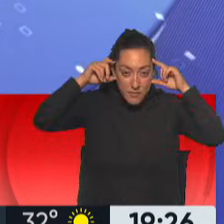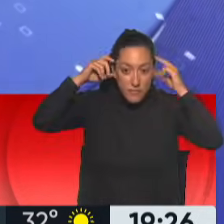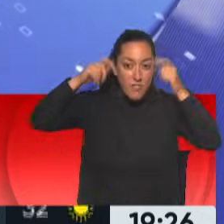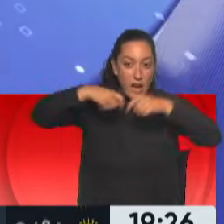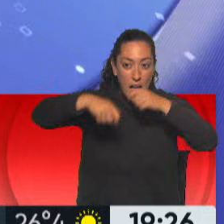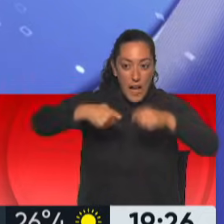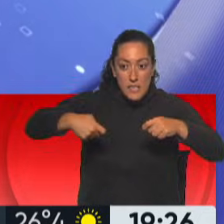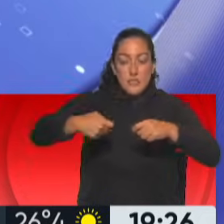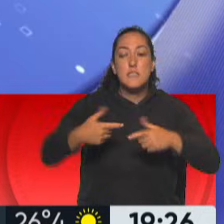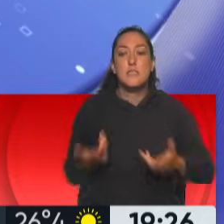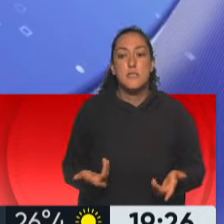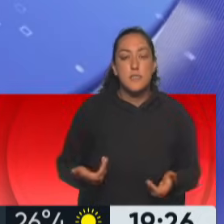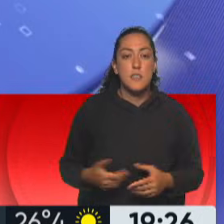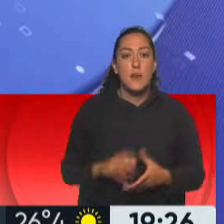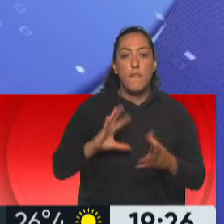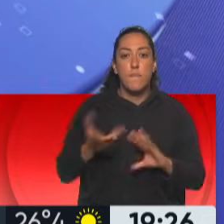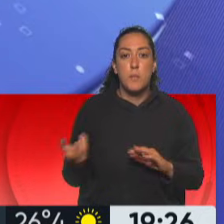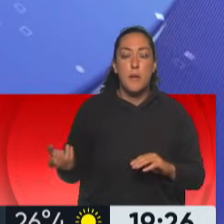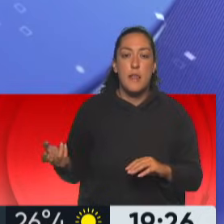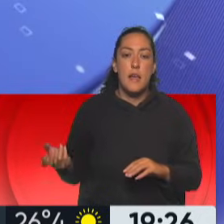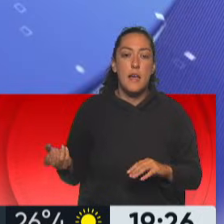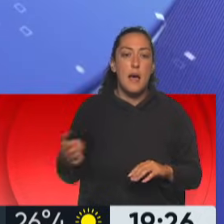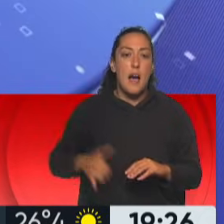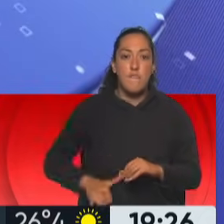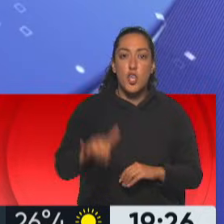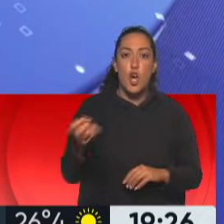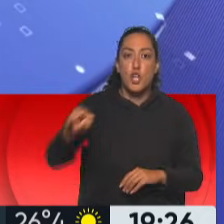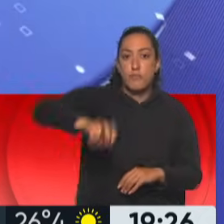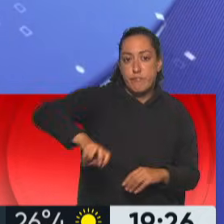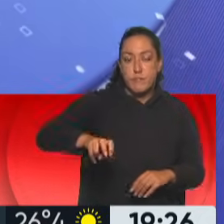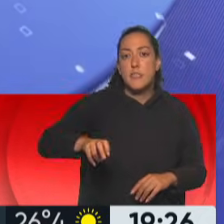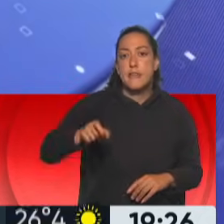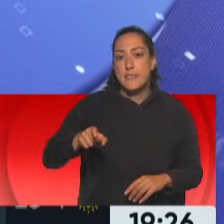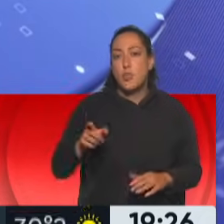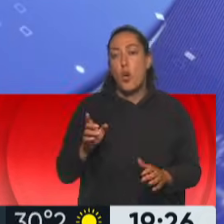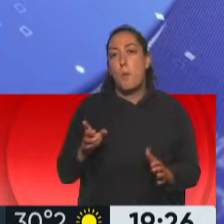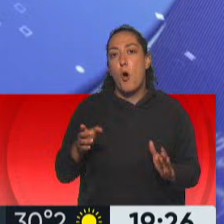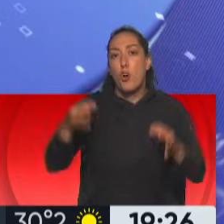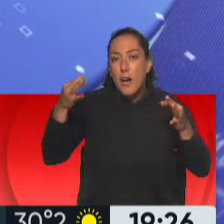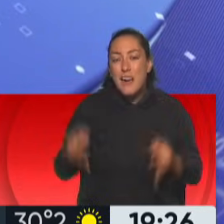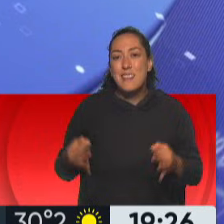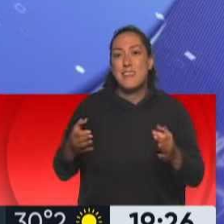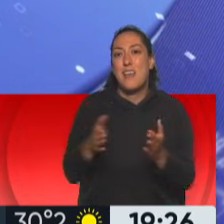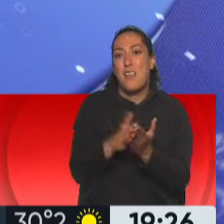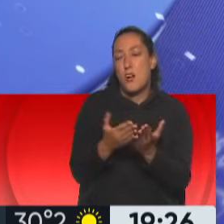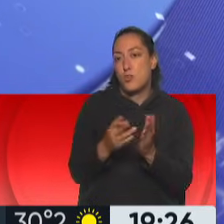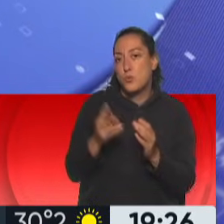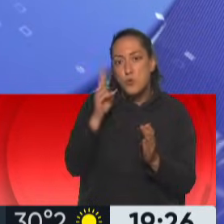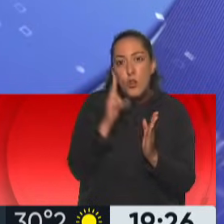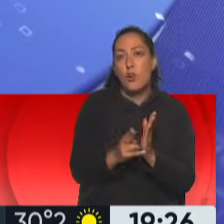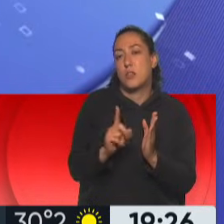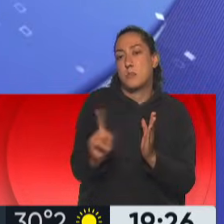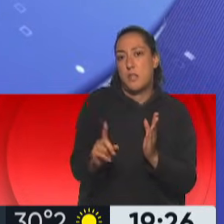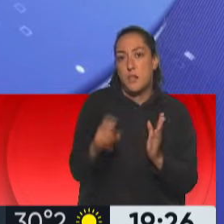que se estaba hablando de cómo lo subieron al avión, que eso podría violentar justamente todas sus garantías constitucionales.